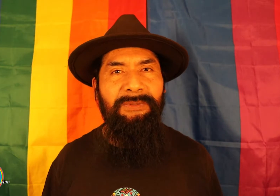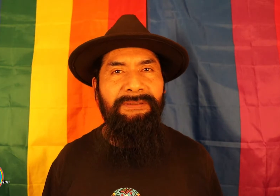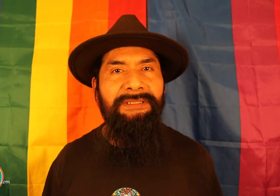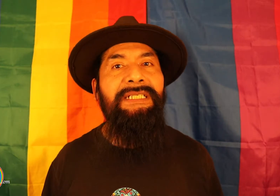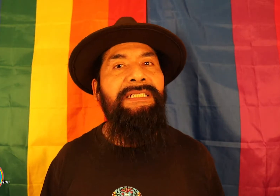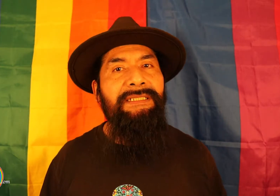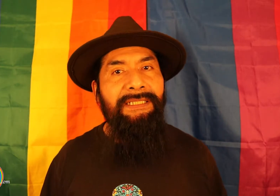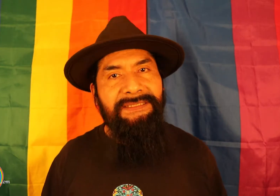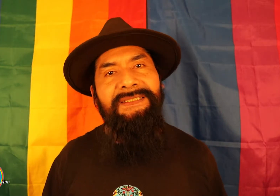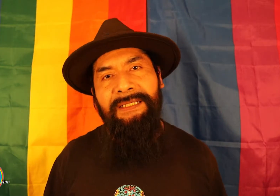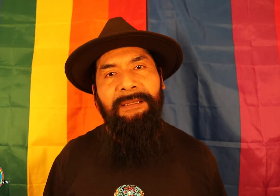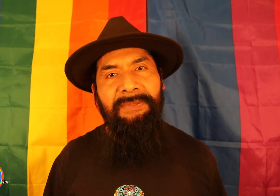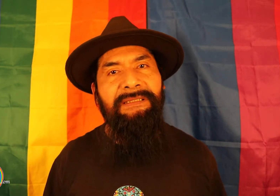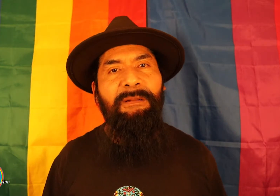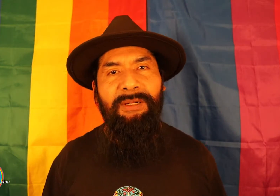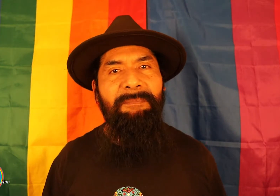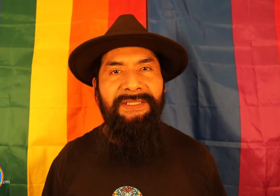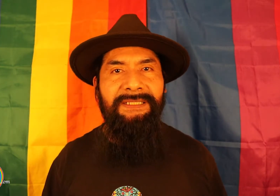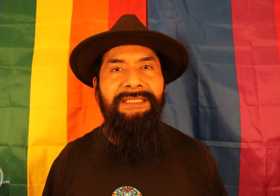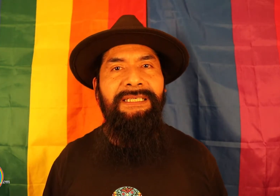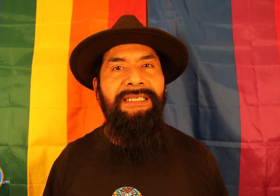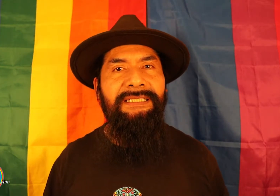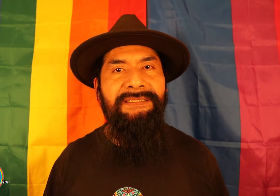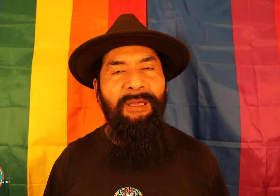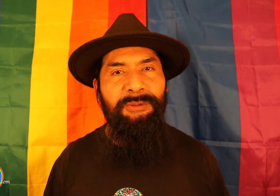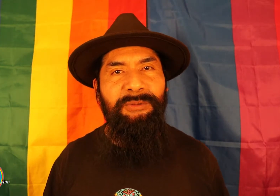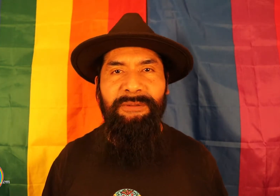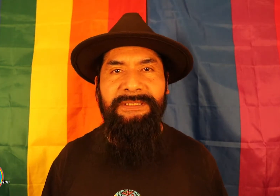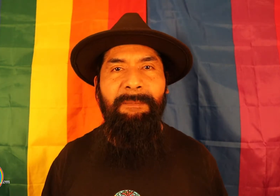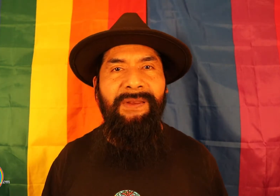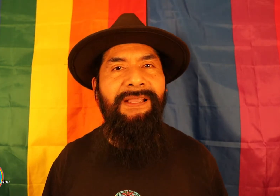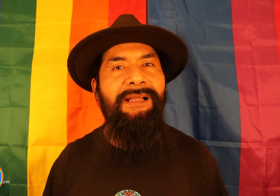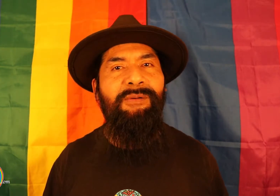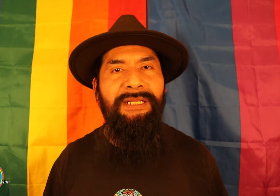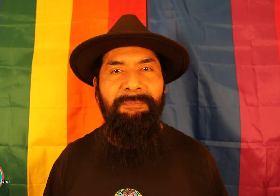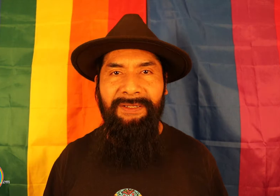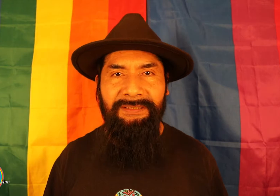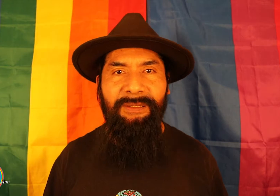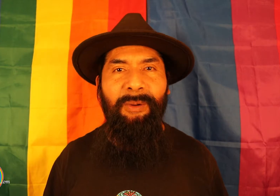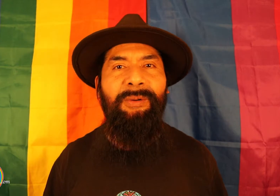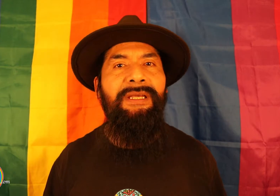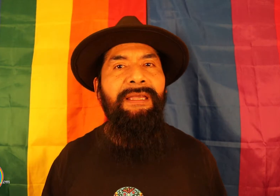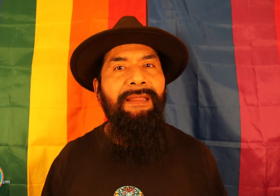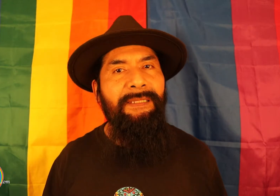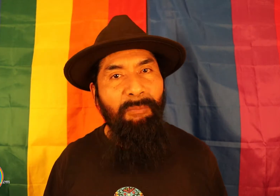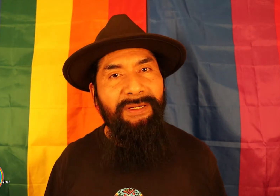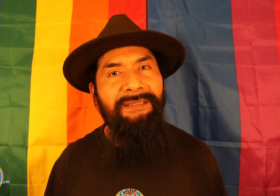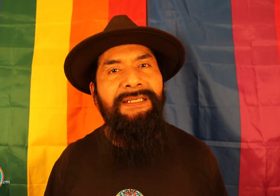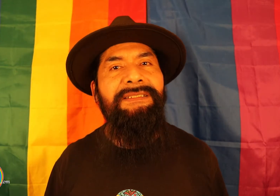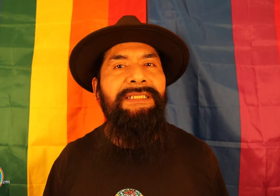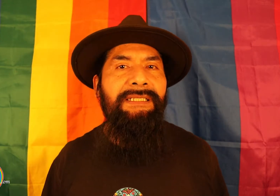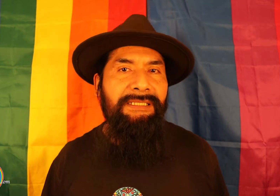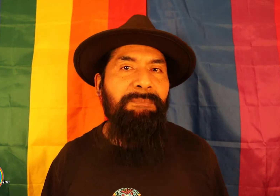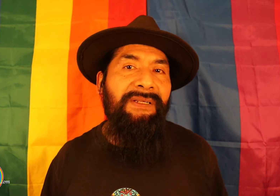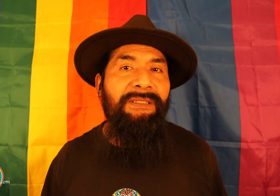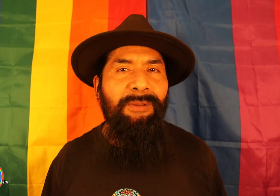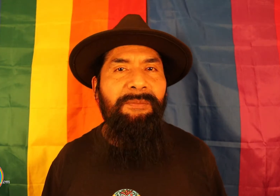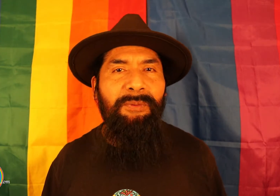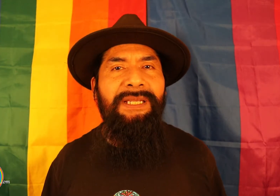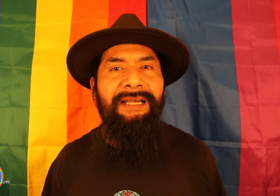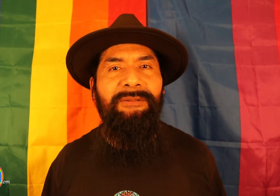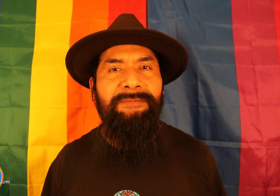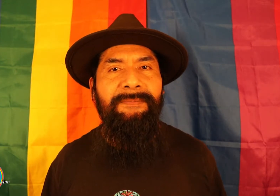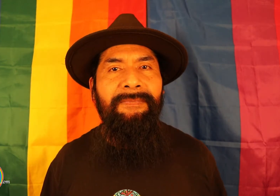lo mismo, es exactamente lo que pasa aquí en Estados Unidos de América con el Partido Demócrata y el